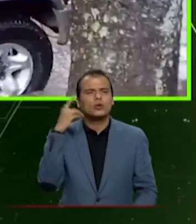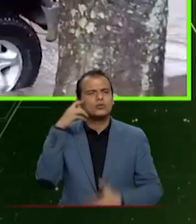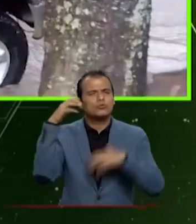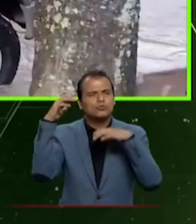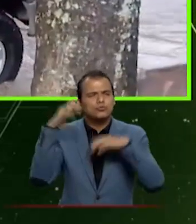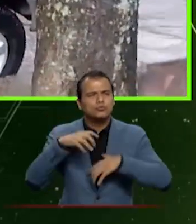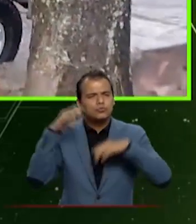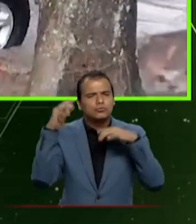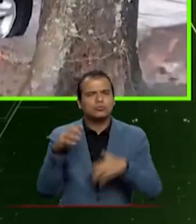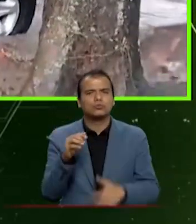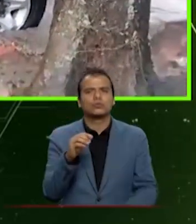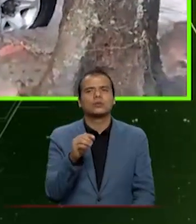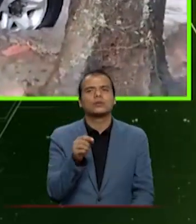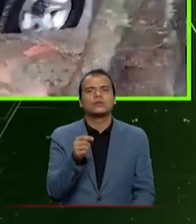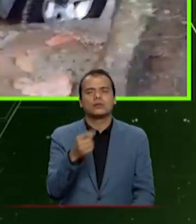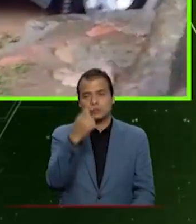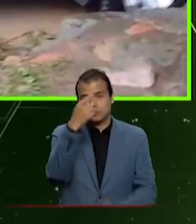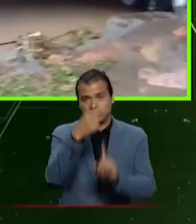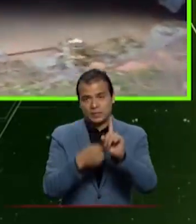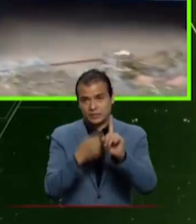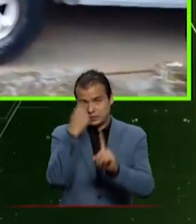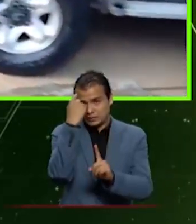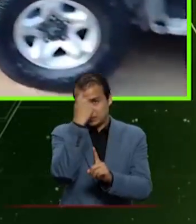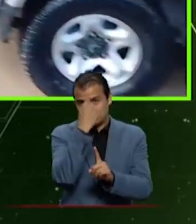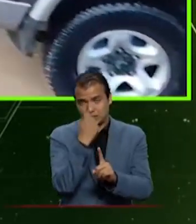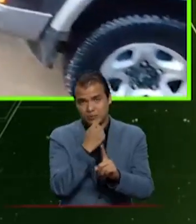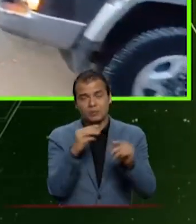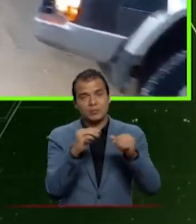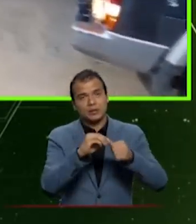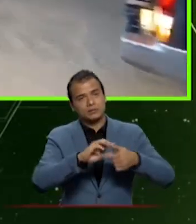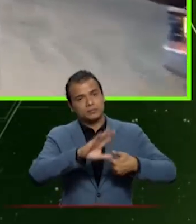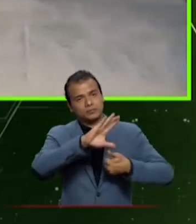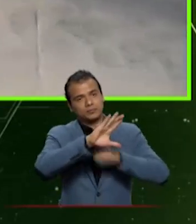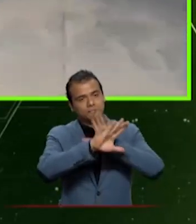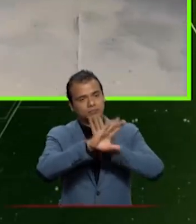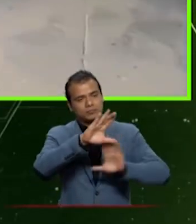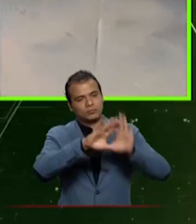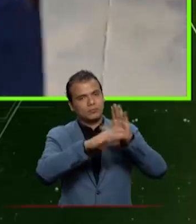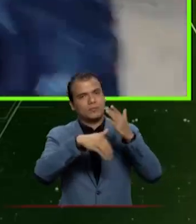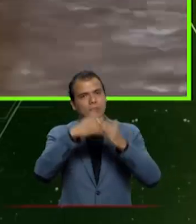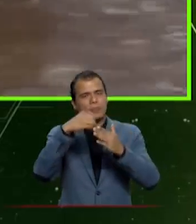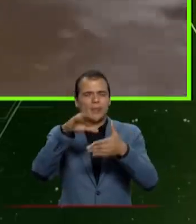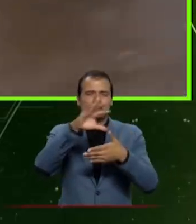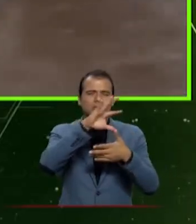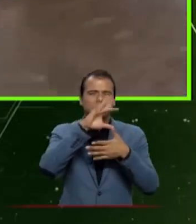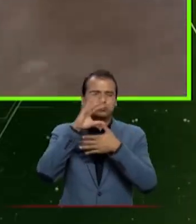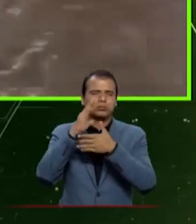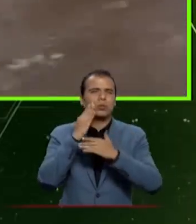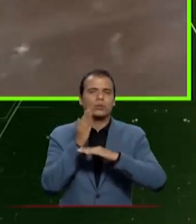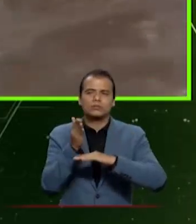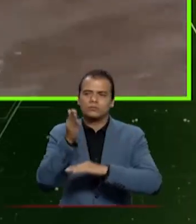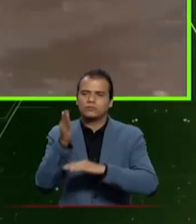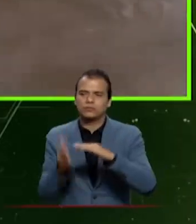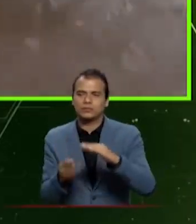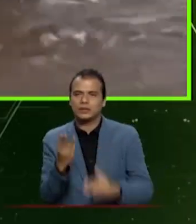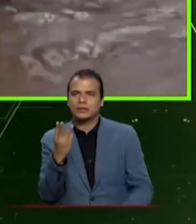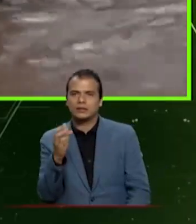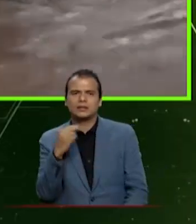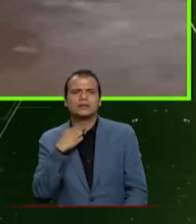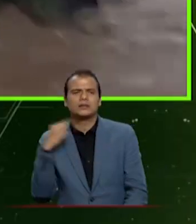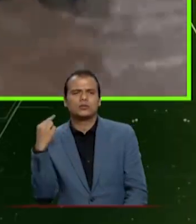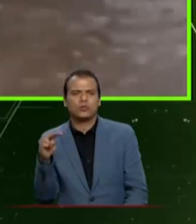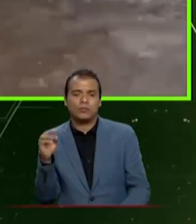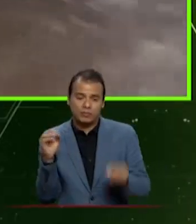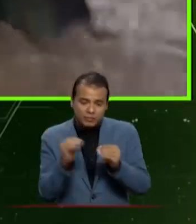huracanes en en el hemisferio norte que va hasta el 30 de noviembre sumado a eso a nuestra segunda temporada de lluvias del año